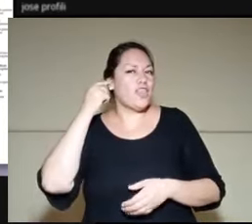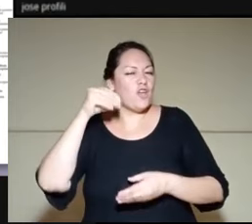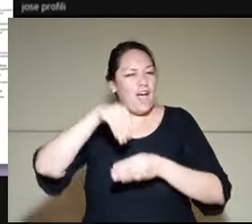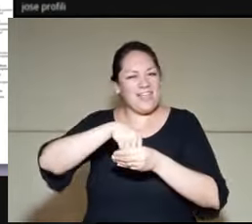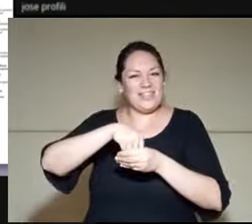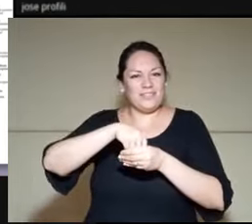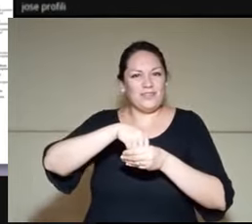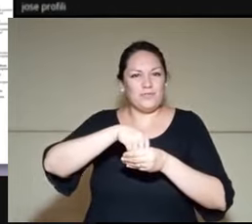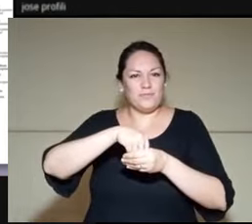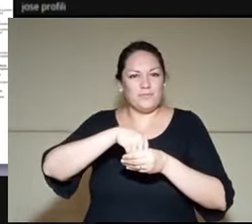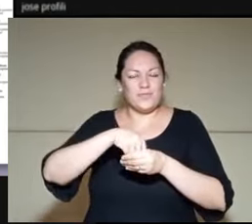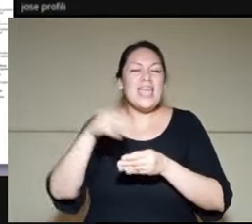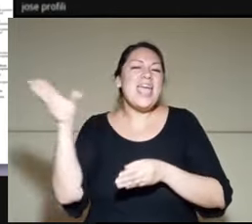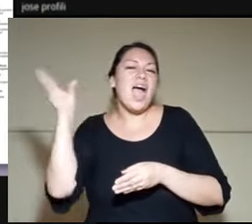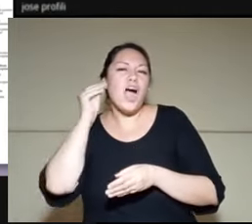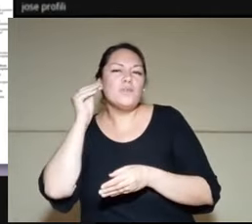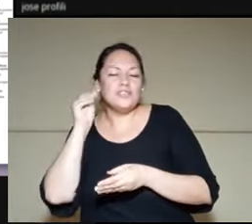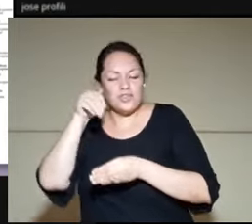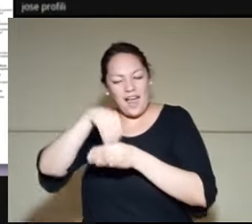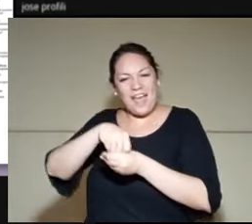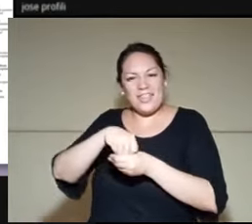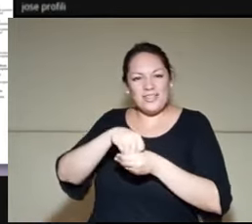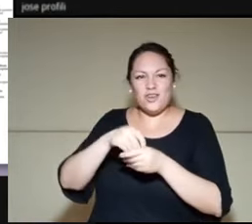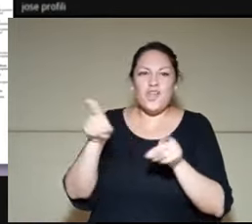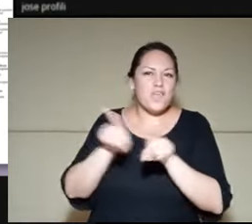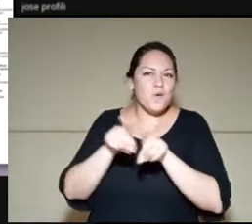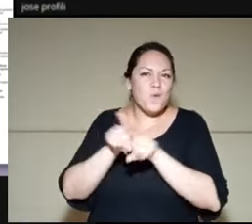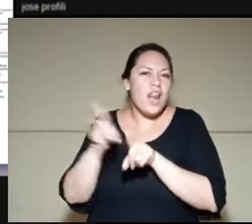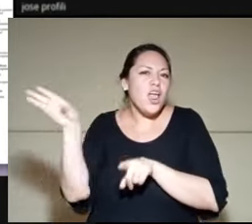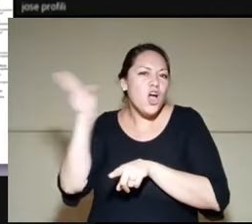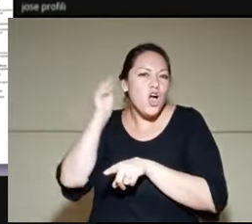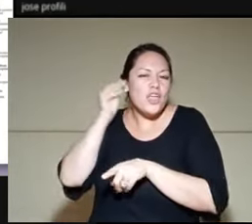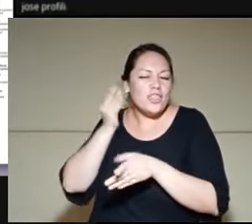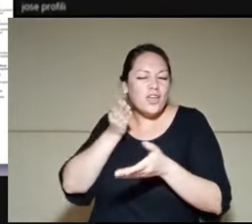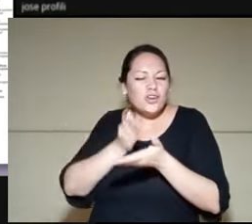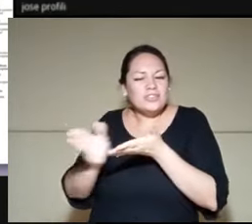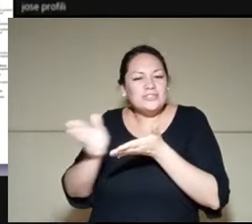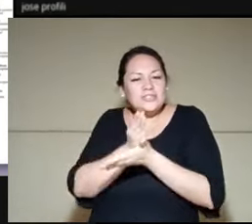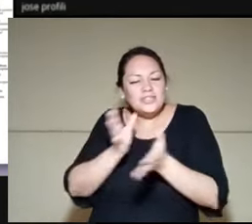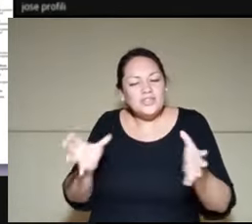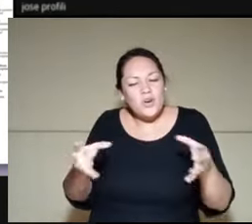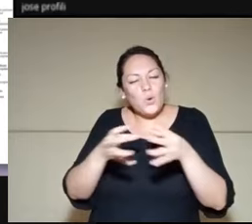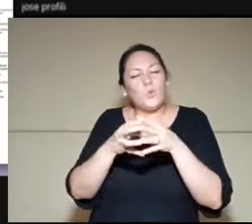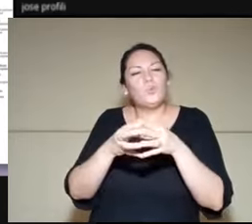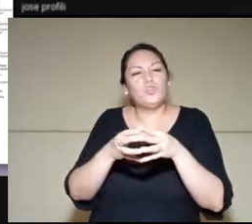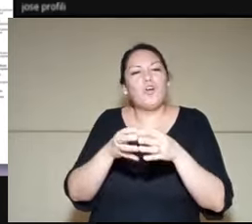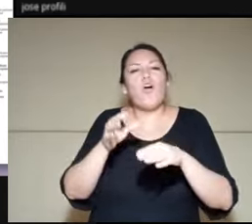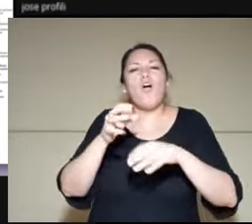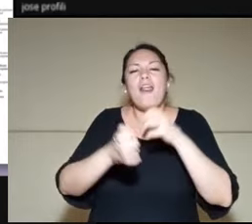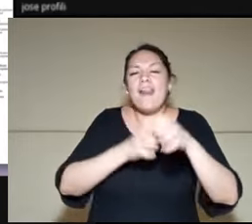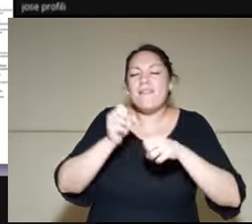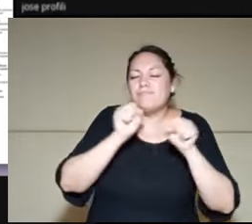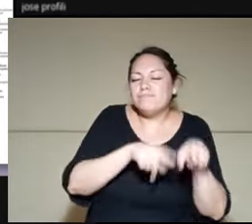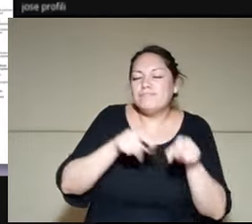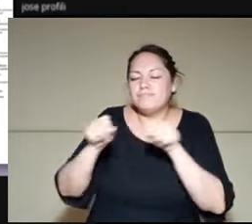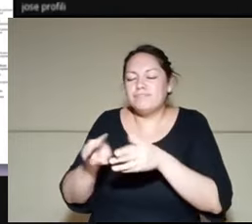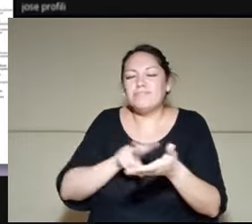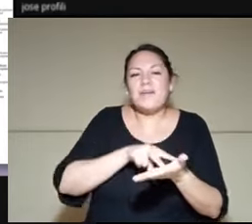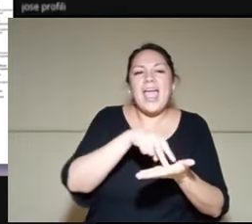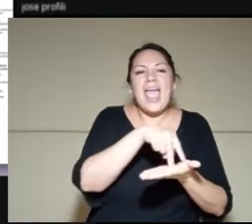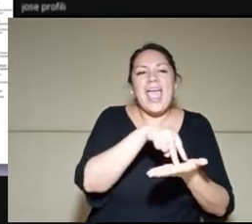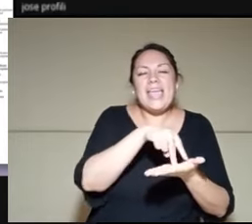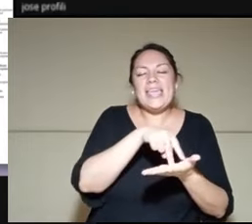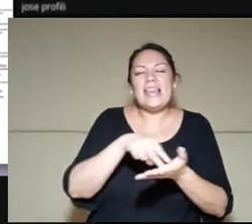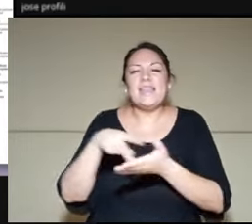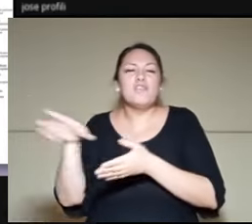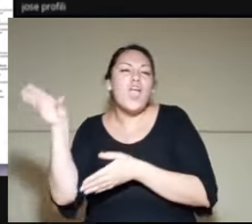está en el oído. Y el centro de la audición también está en el oído. O sea que en el oído nosotros compartimos 2 funciones: